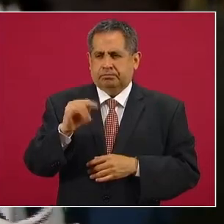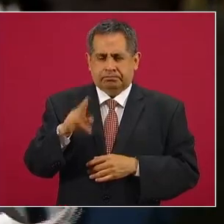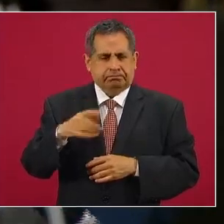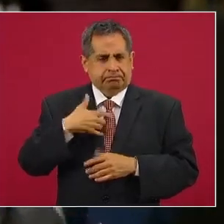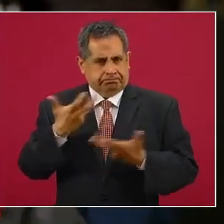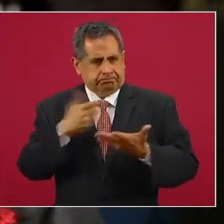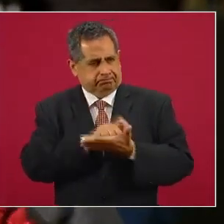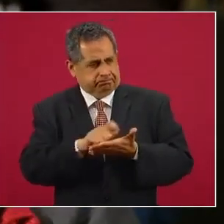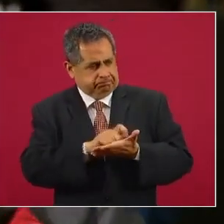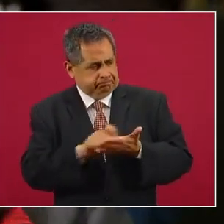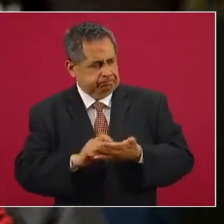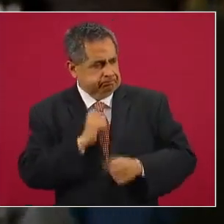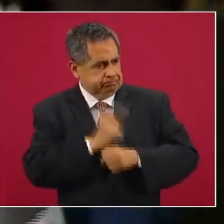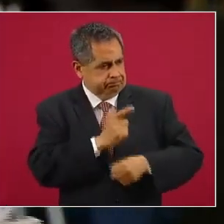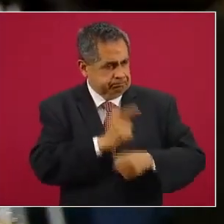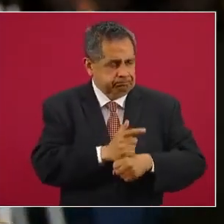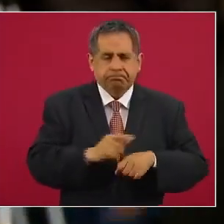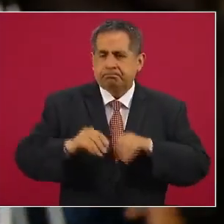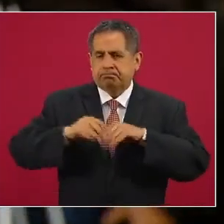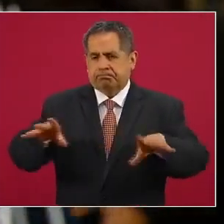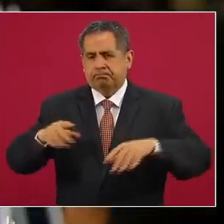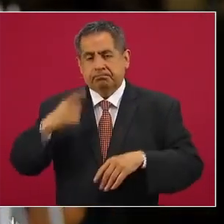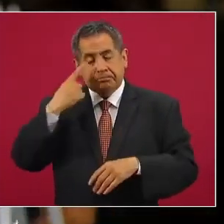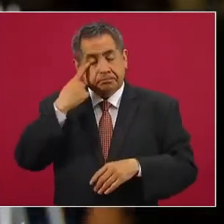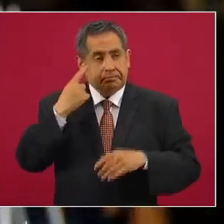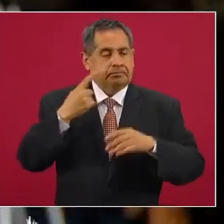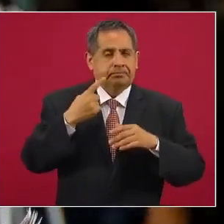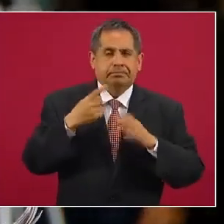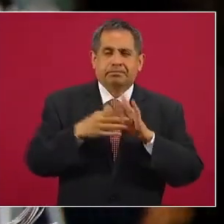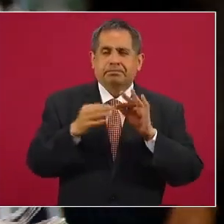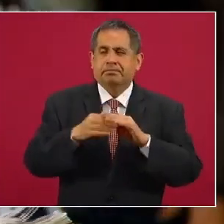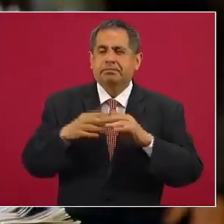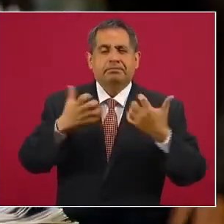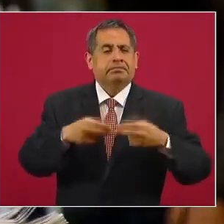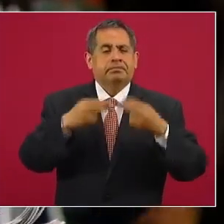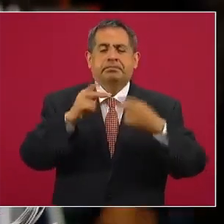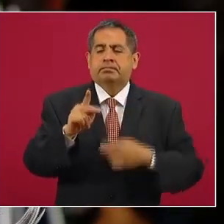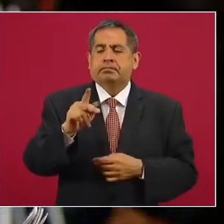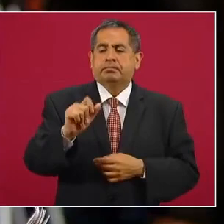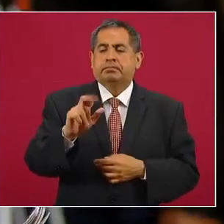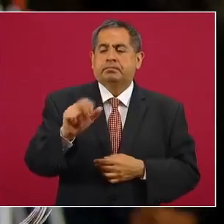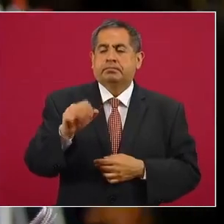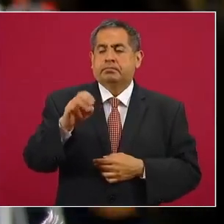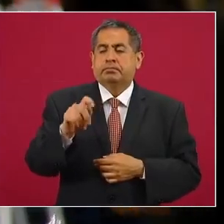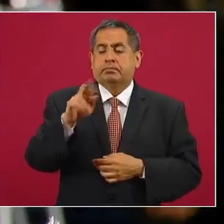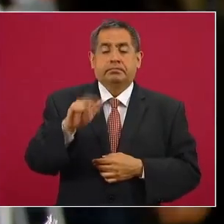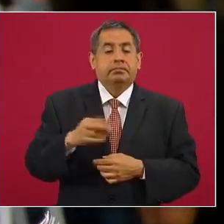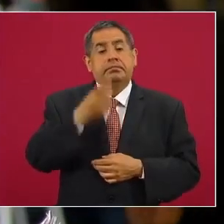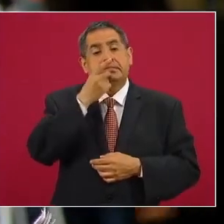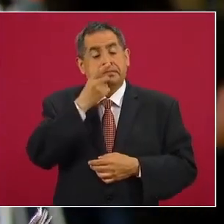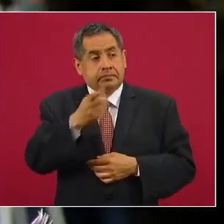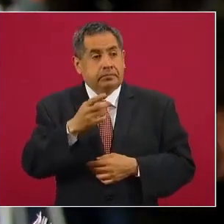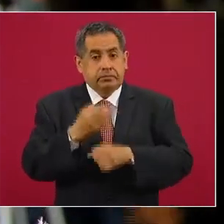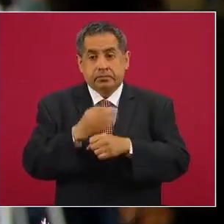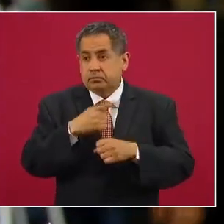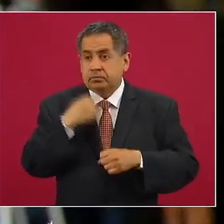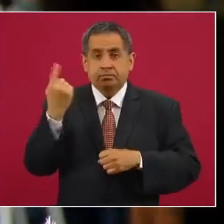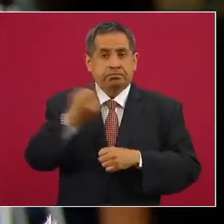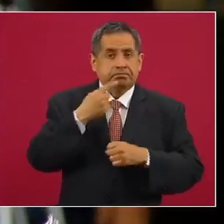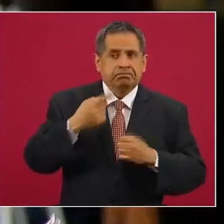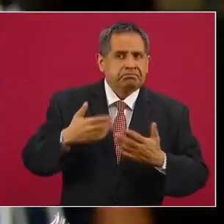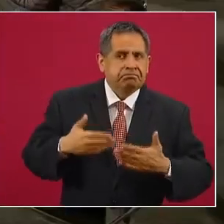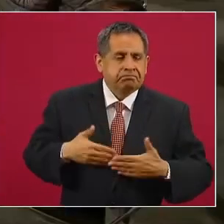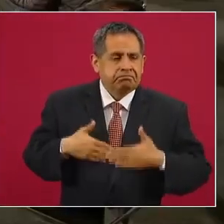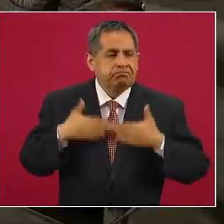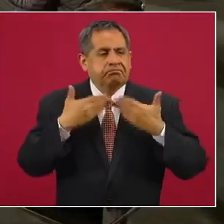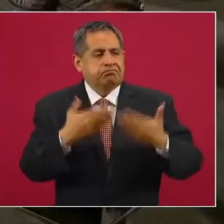y estos datos son pues de la empresa Parametría. Ella señala que pues hay una gran crisis de confianza en los